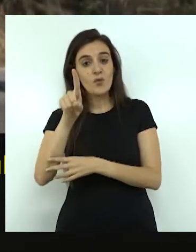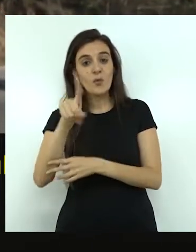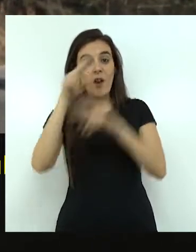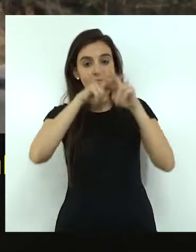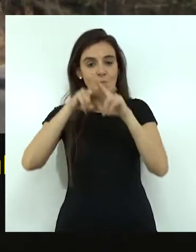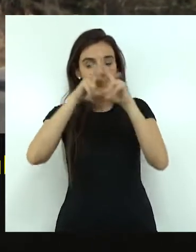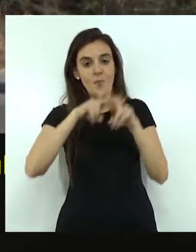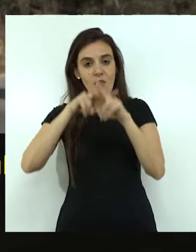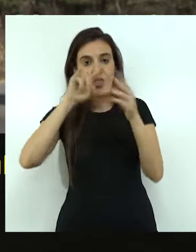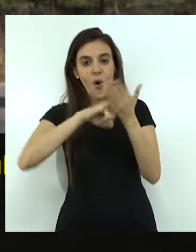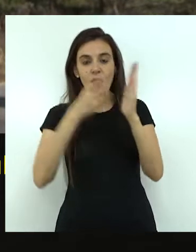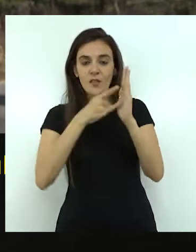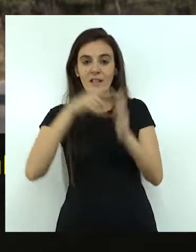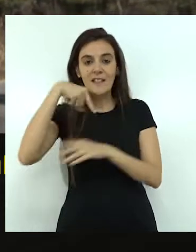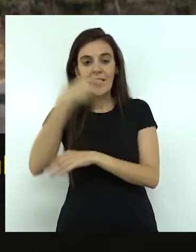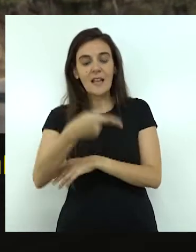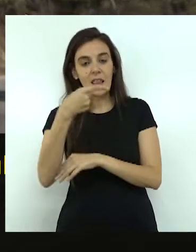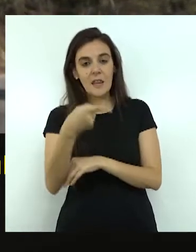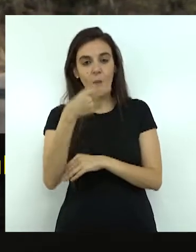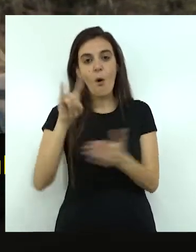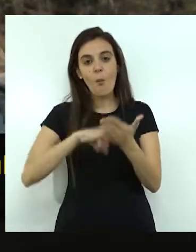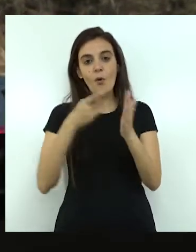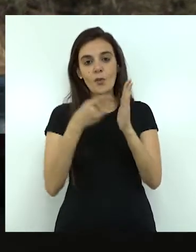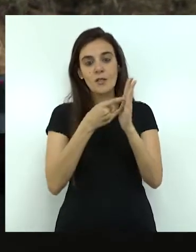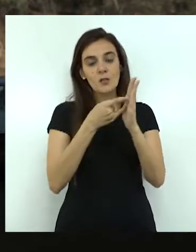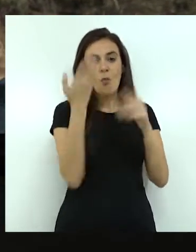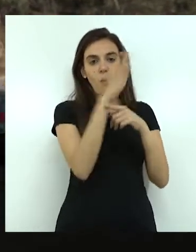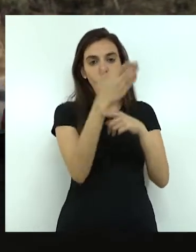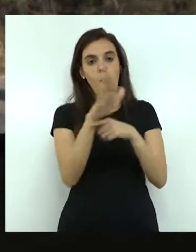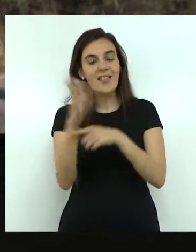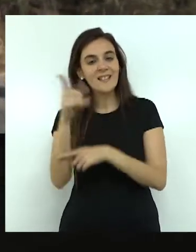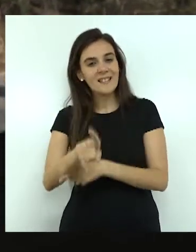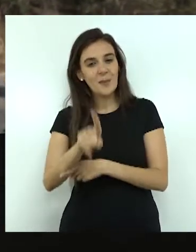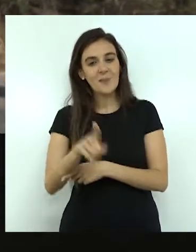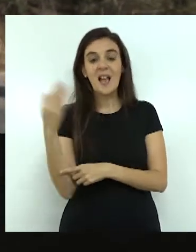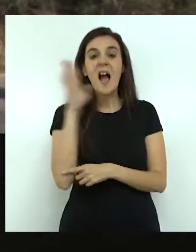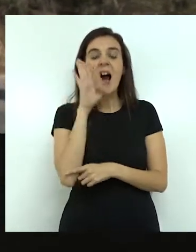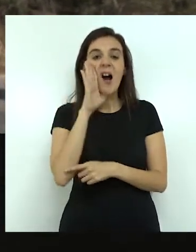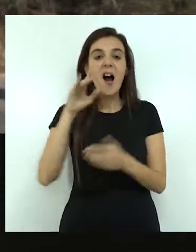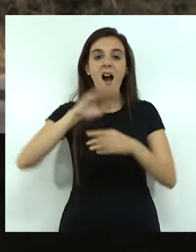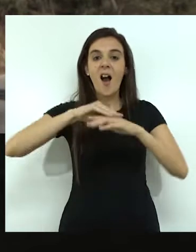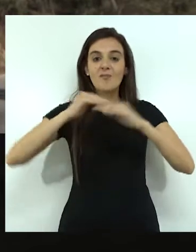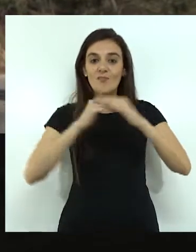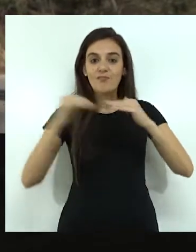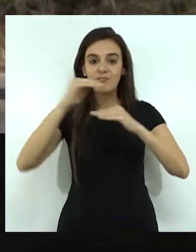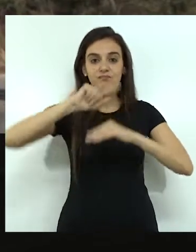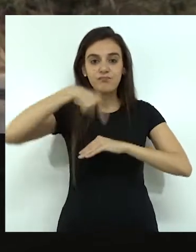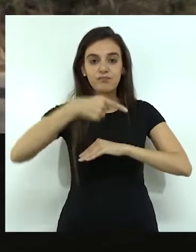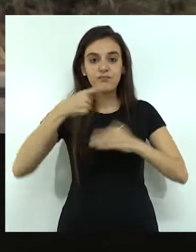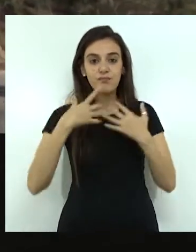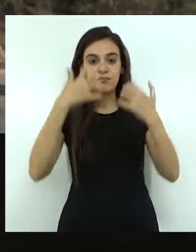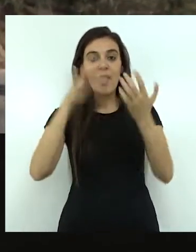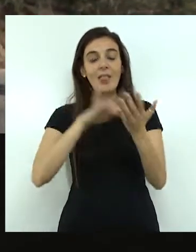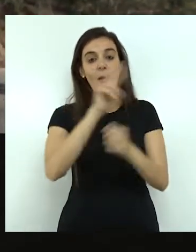inspección técnica del vehículo y las exposiciones de los proyectos técnicos si pasamos a ese corte también pues entonces ya el día